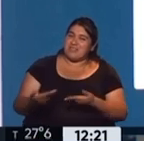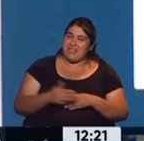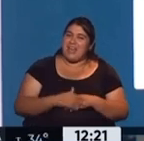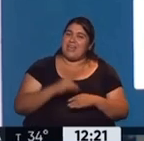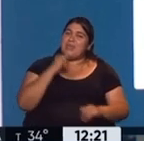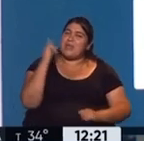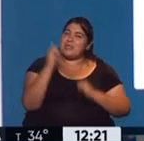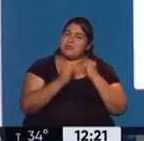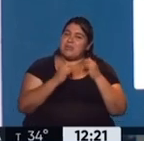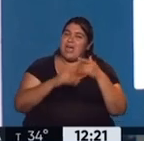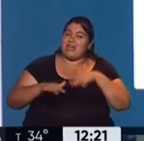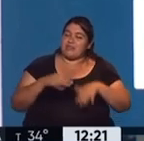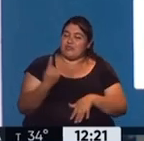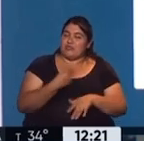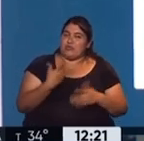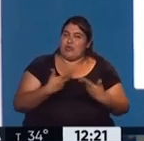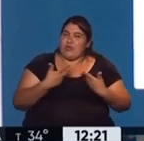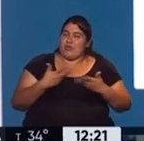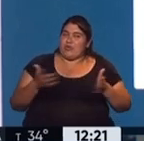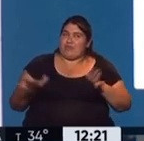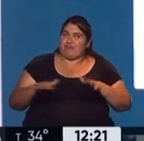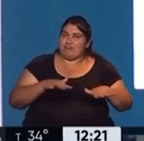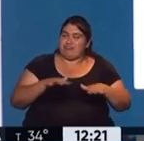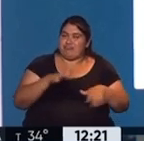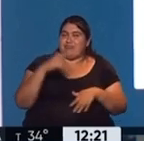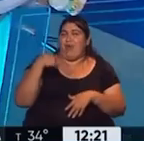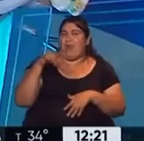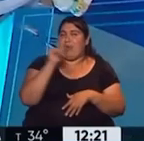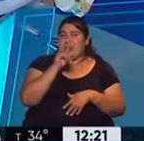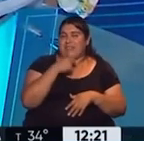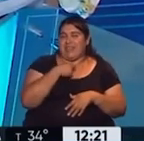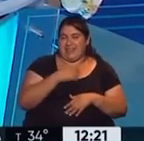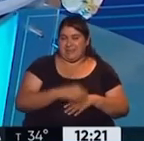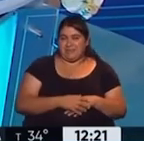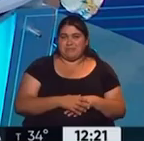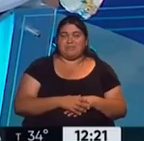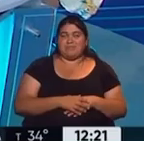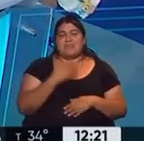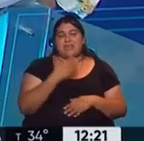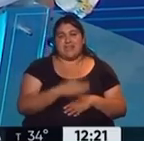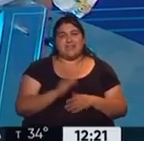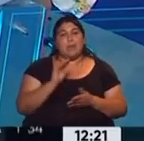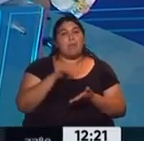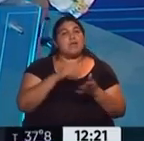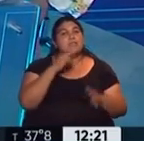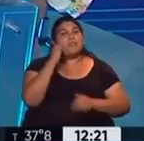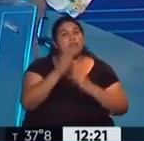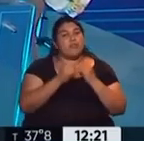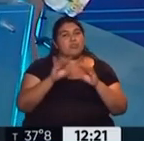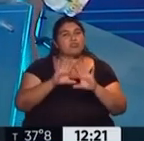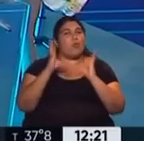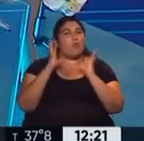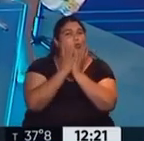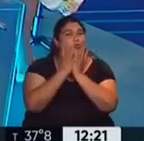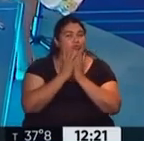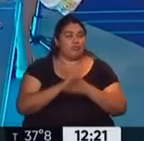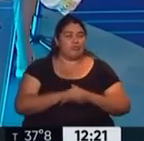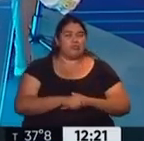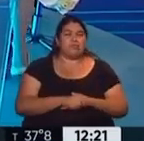explicar la motivación para cual la universidad ha tomado esta decisión con información claro del mundo vamos